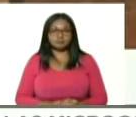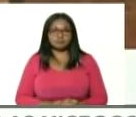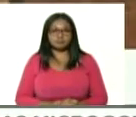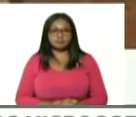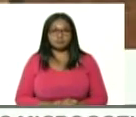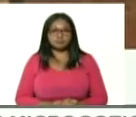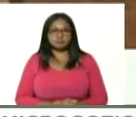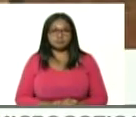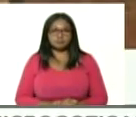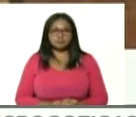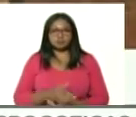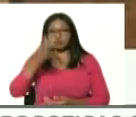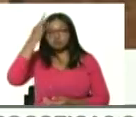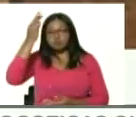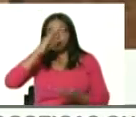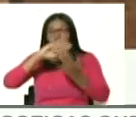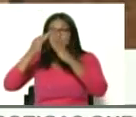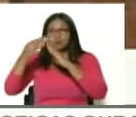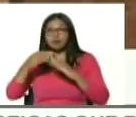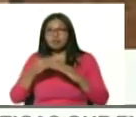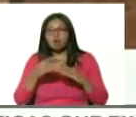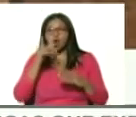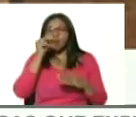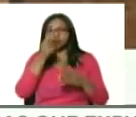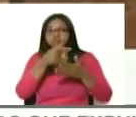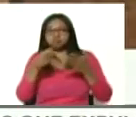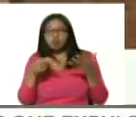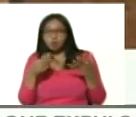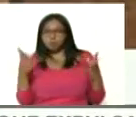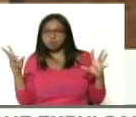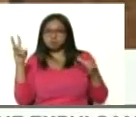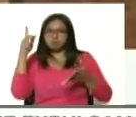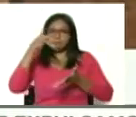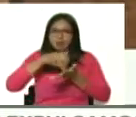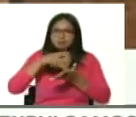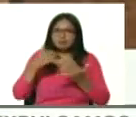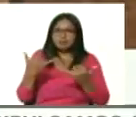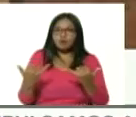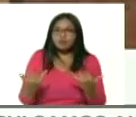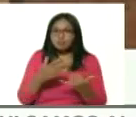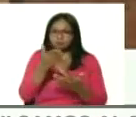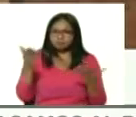el Consejo Comunal Blanca, Luis José, Aristóbulo, Héctor Noris,